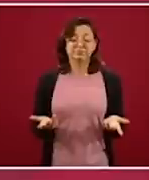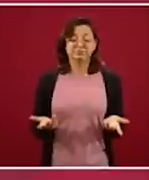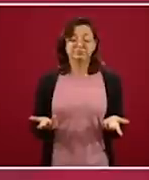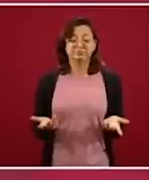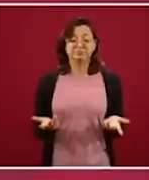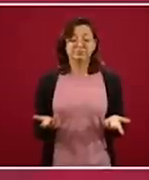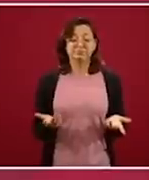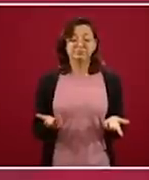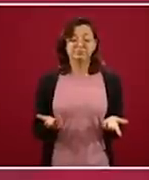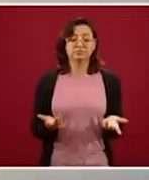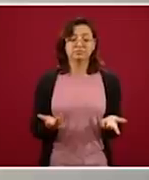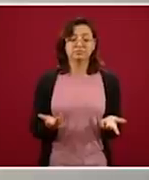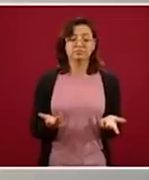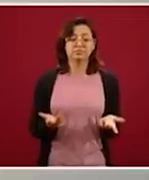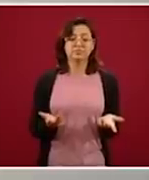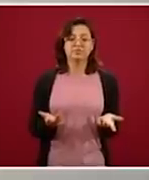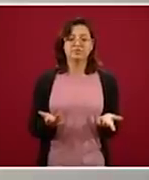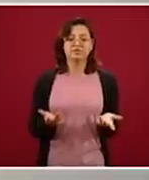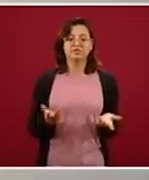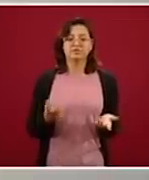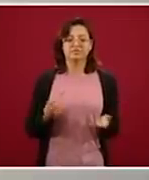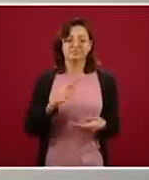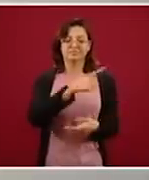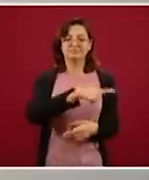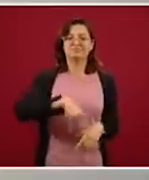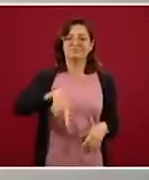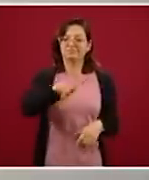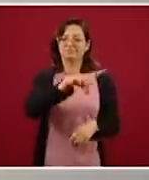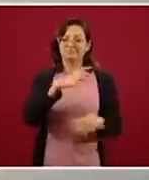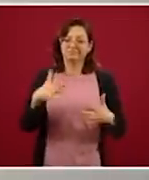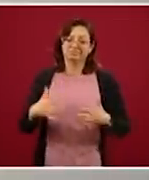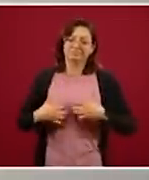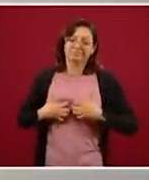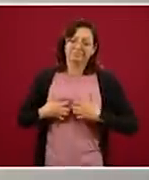esa es una molestia.